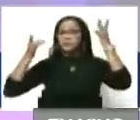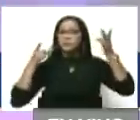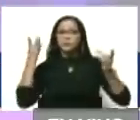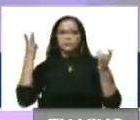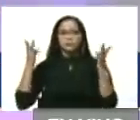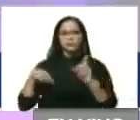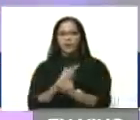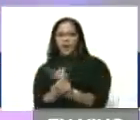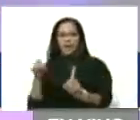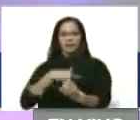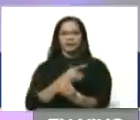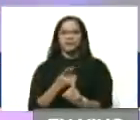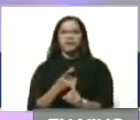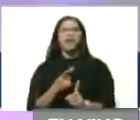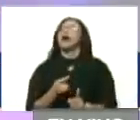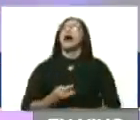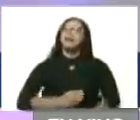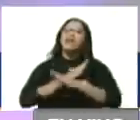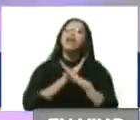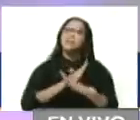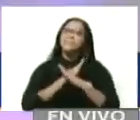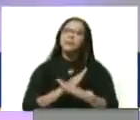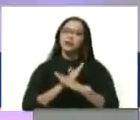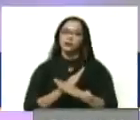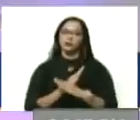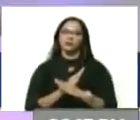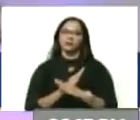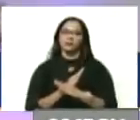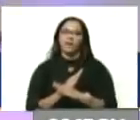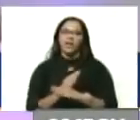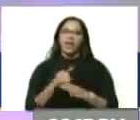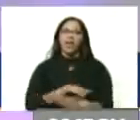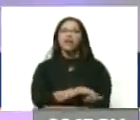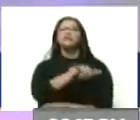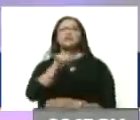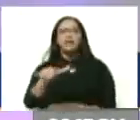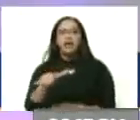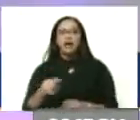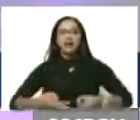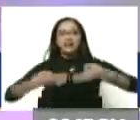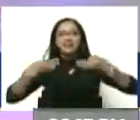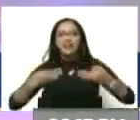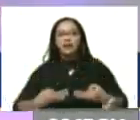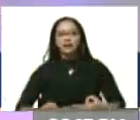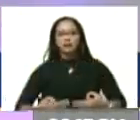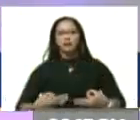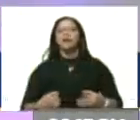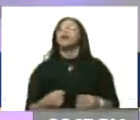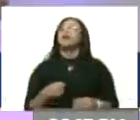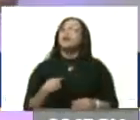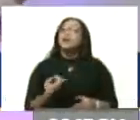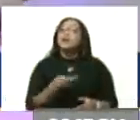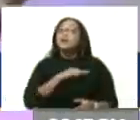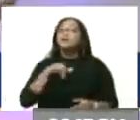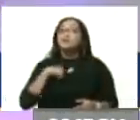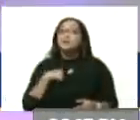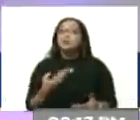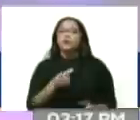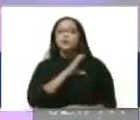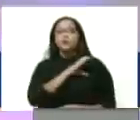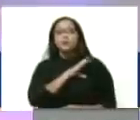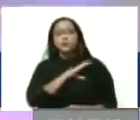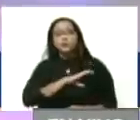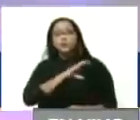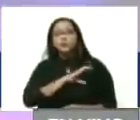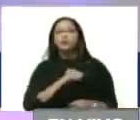estratagemas, han impedido el traslado efectivo y seguro de nuestra